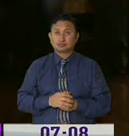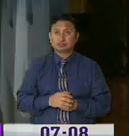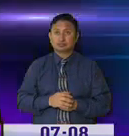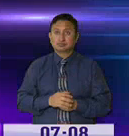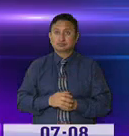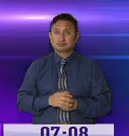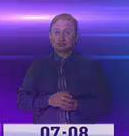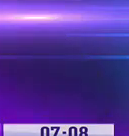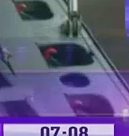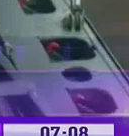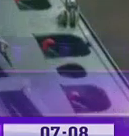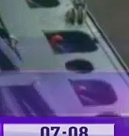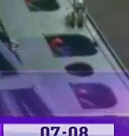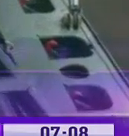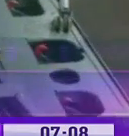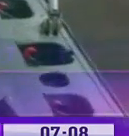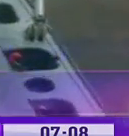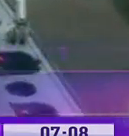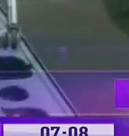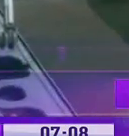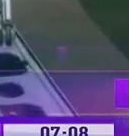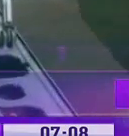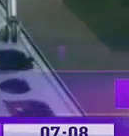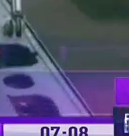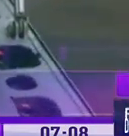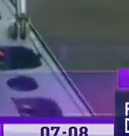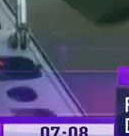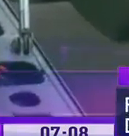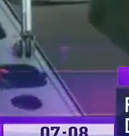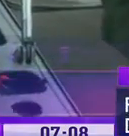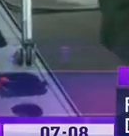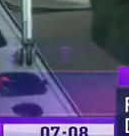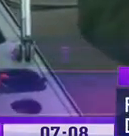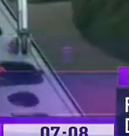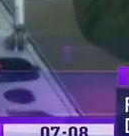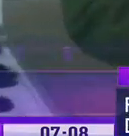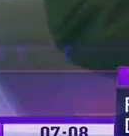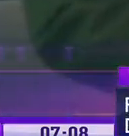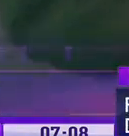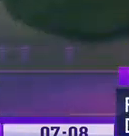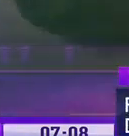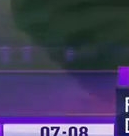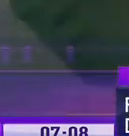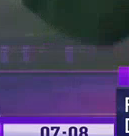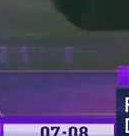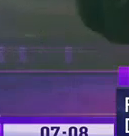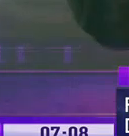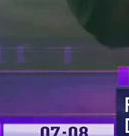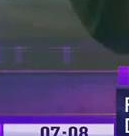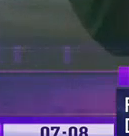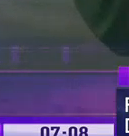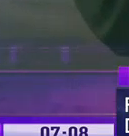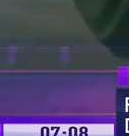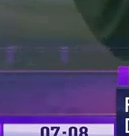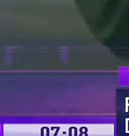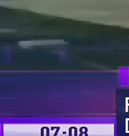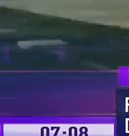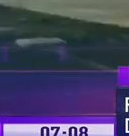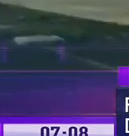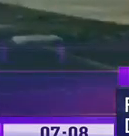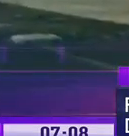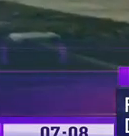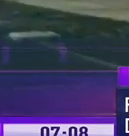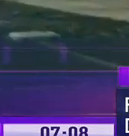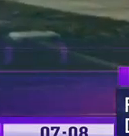retornar, según la Armada Nacional, más de 350 embarcaciones se han acercado a la zona económica exclusiva insular, con lo cual